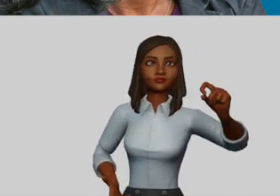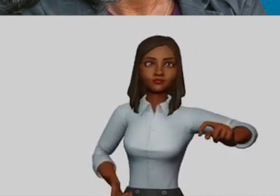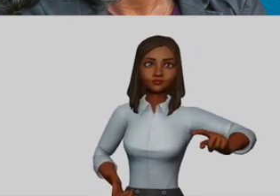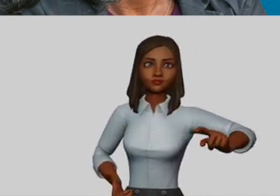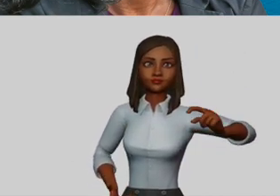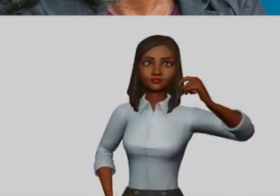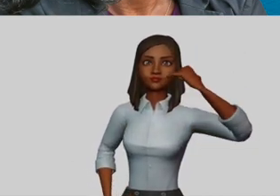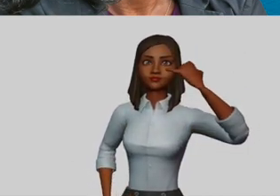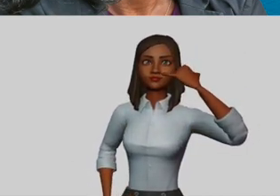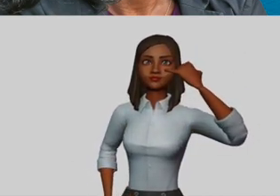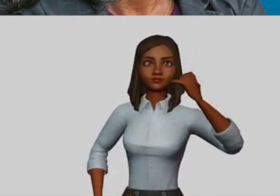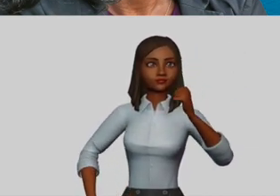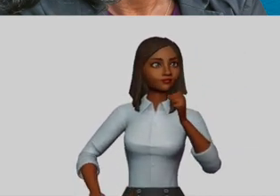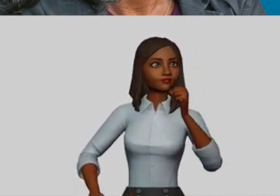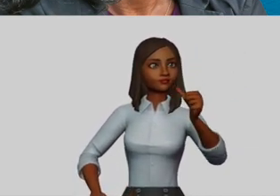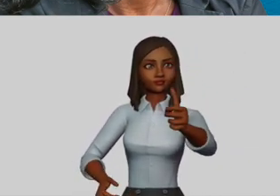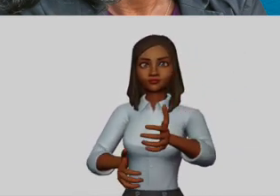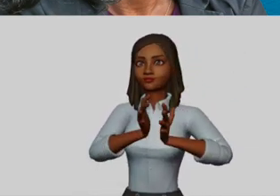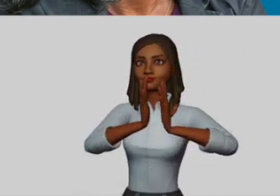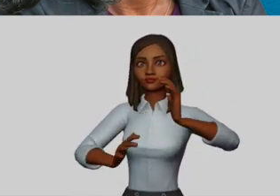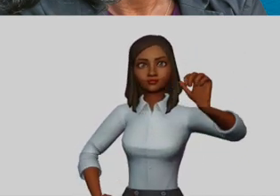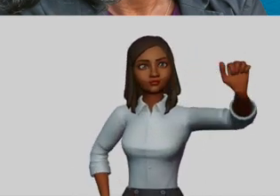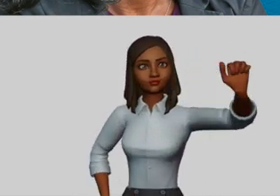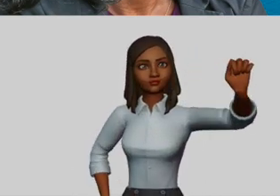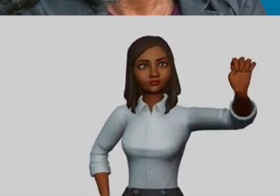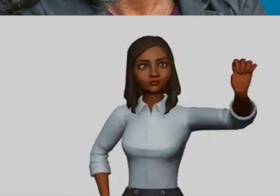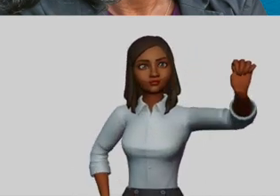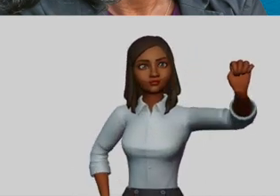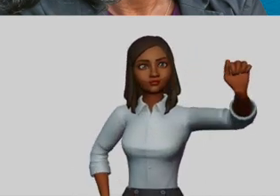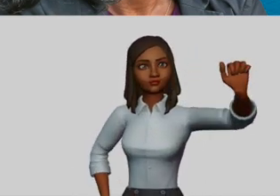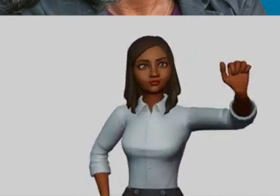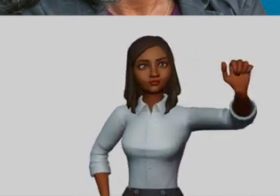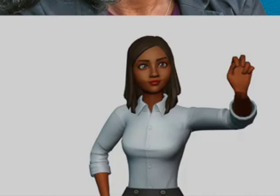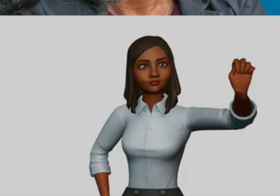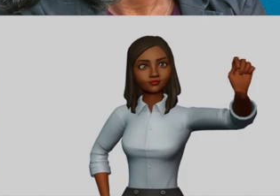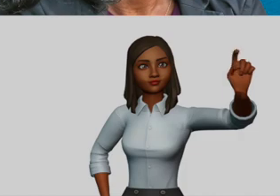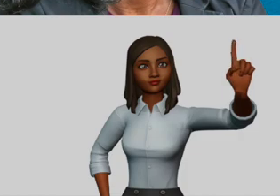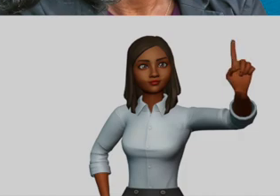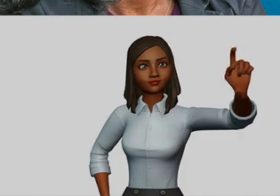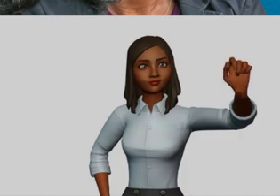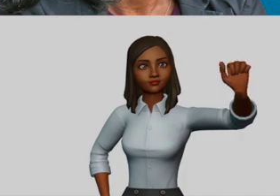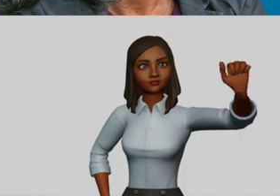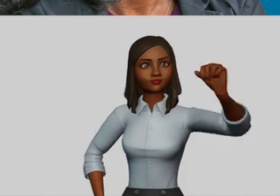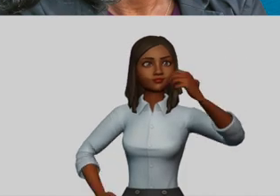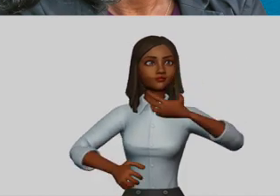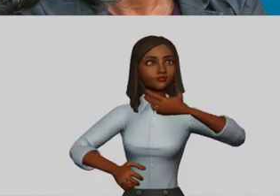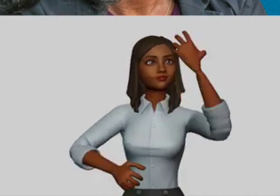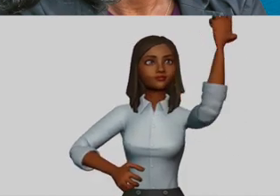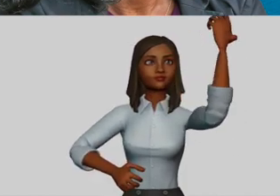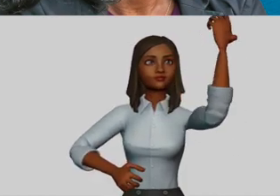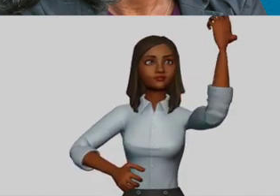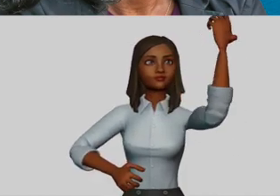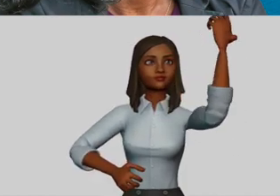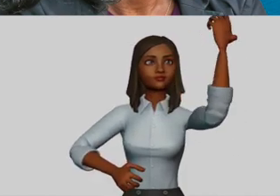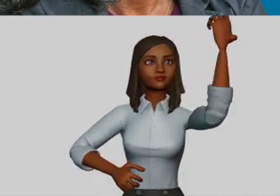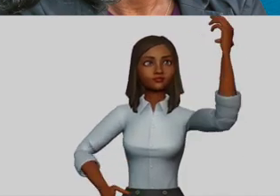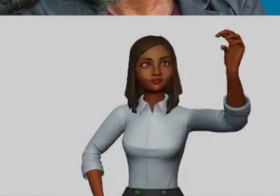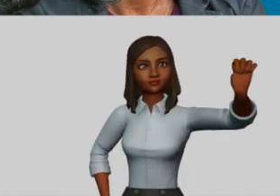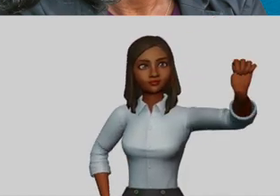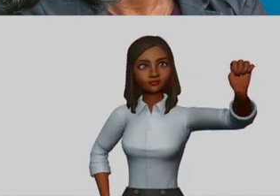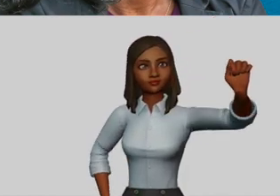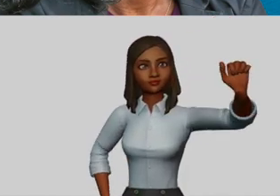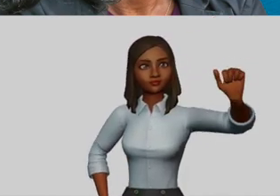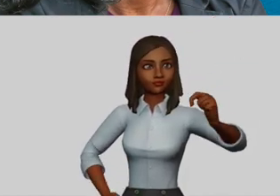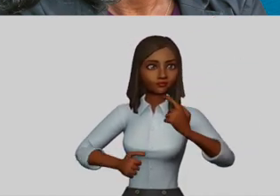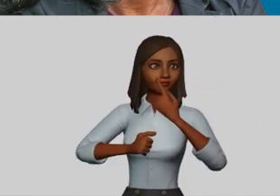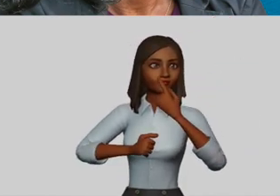le pagas al banco y Fannie Mae hace su dinero según el interés que le va pagando el banco. Y si tú no pagas